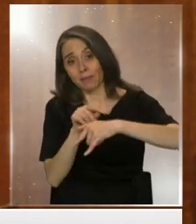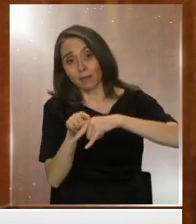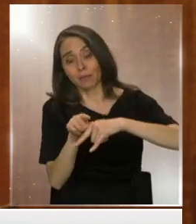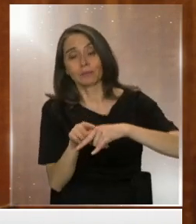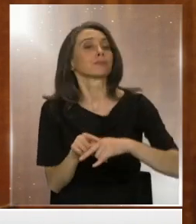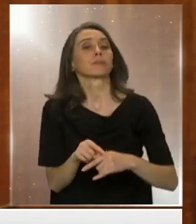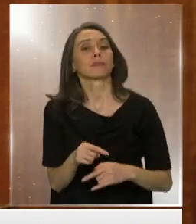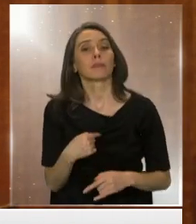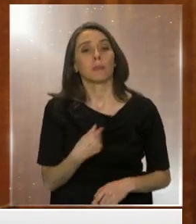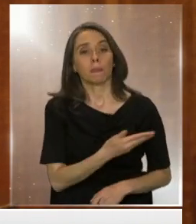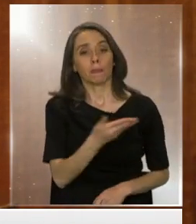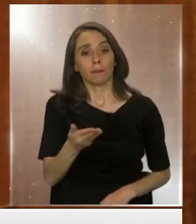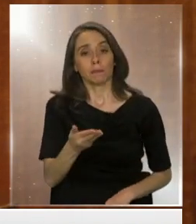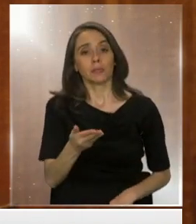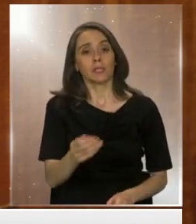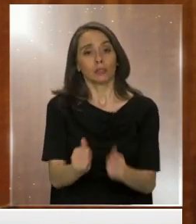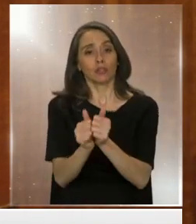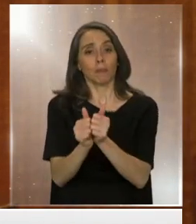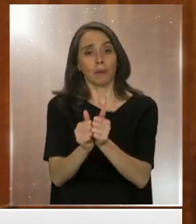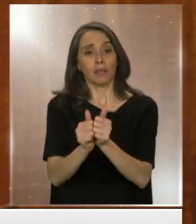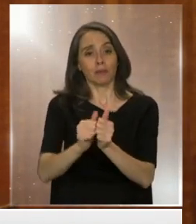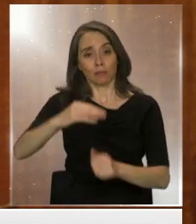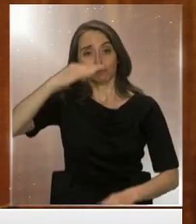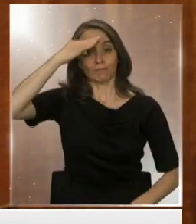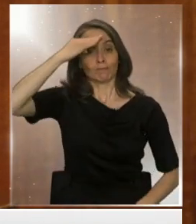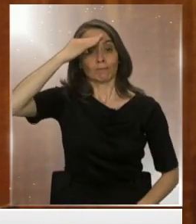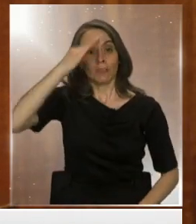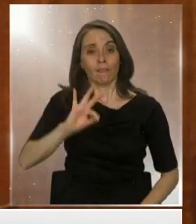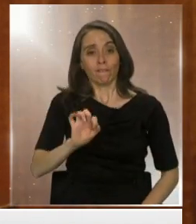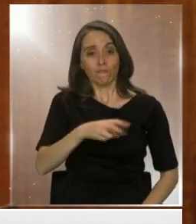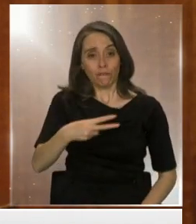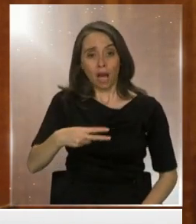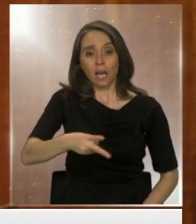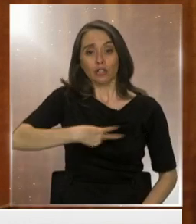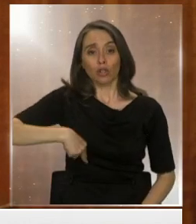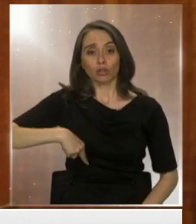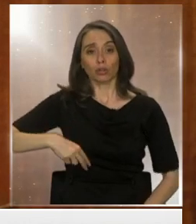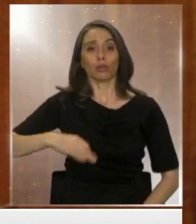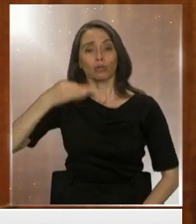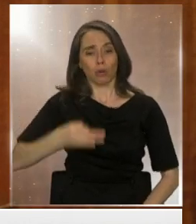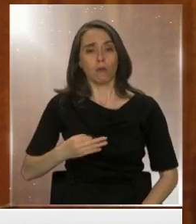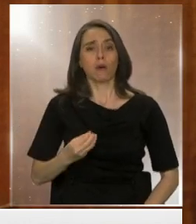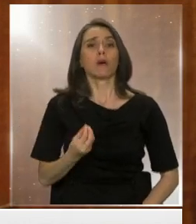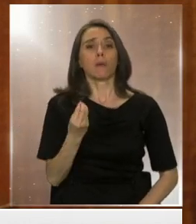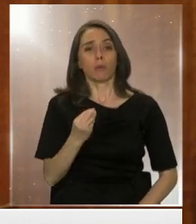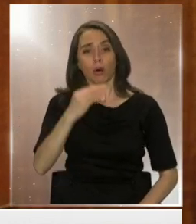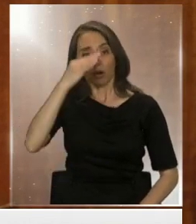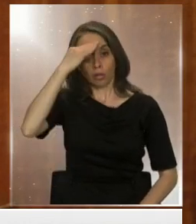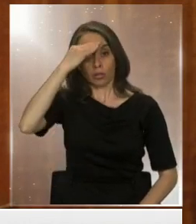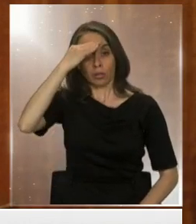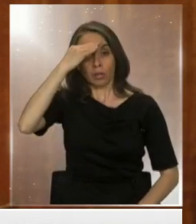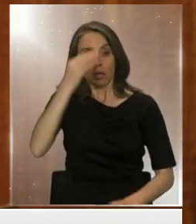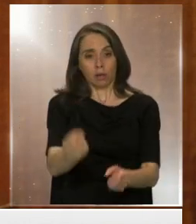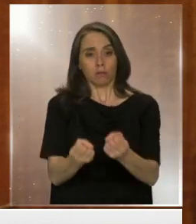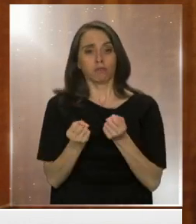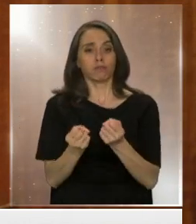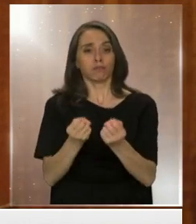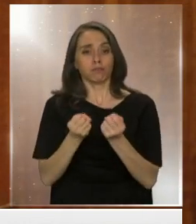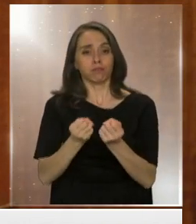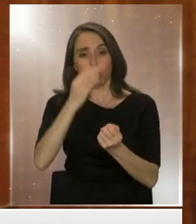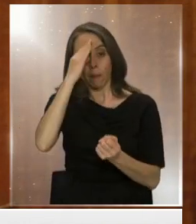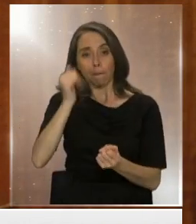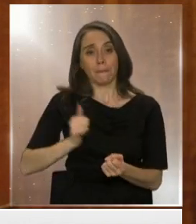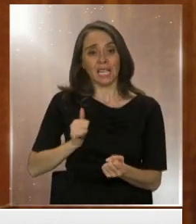a mis camaradas de la fuerza aérea de chile decirle que como buenos aviadores militares debemos levantar el vuelo de nuevo y